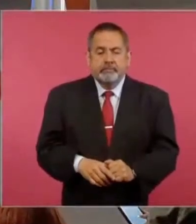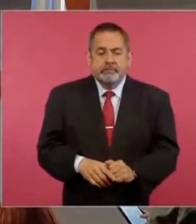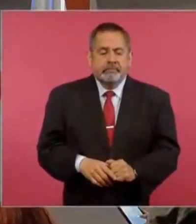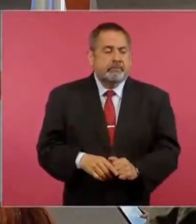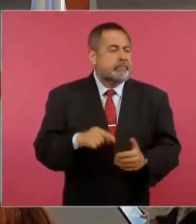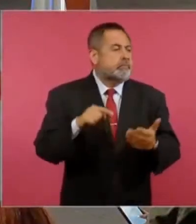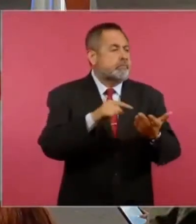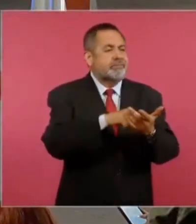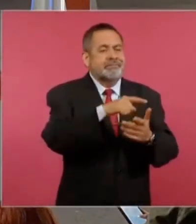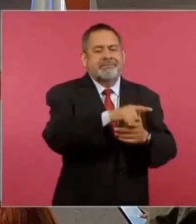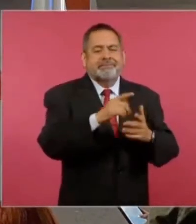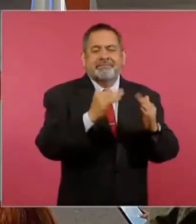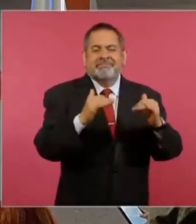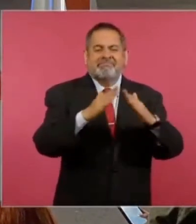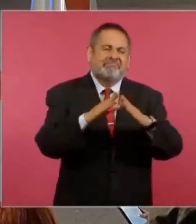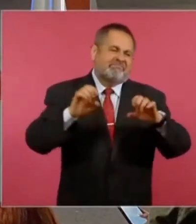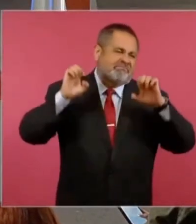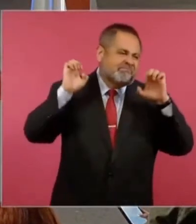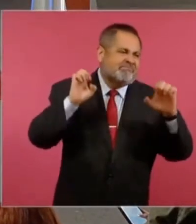residencias,